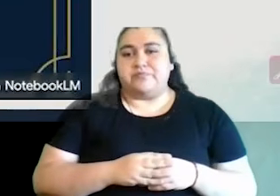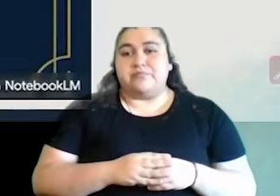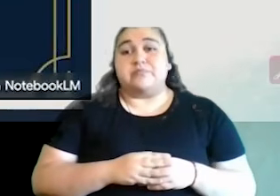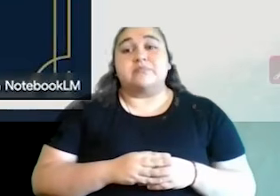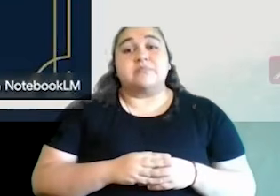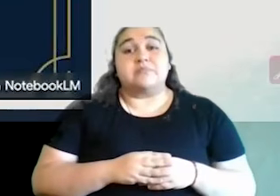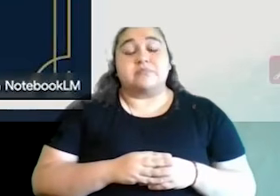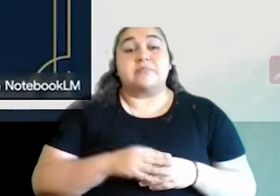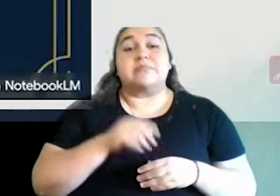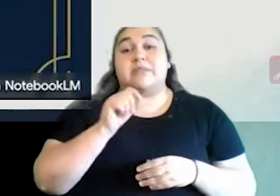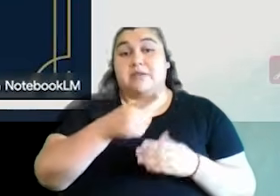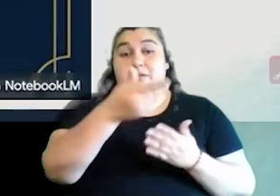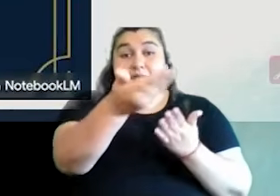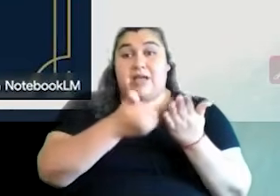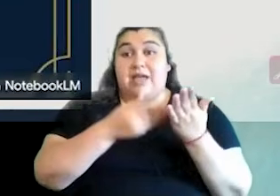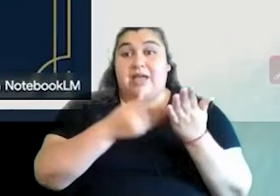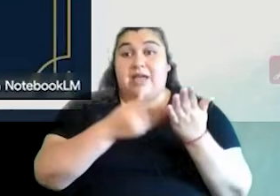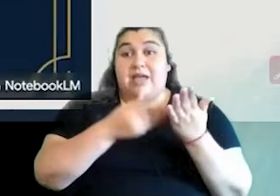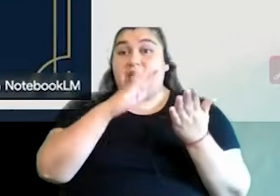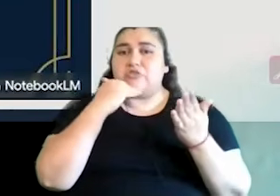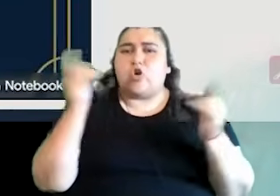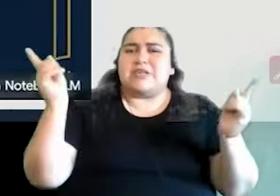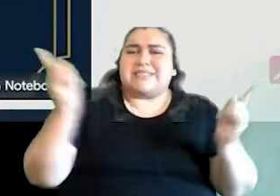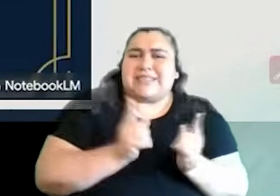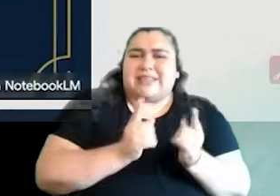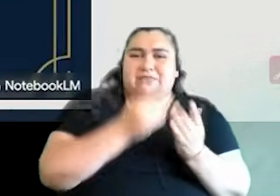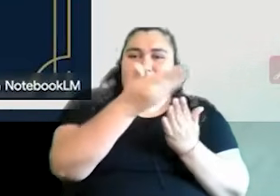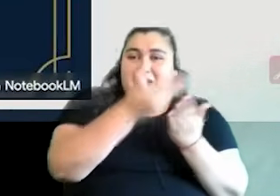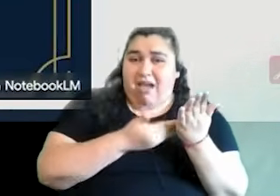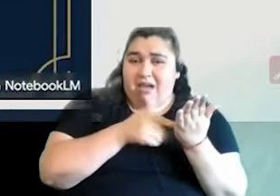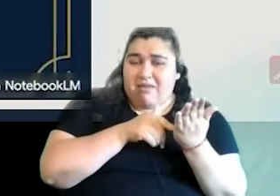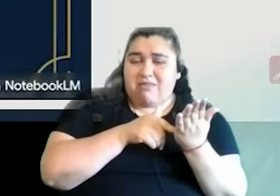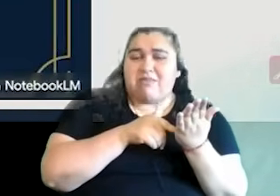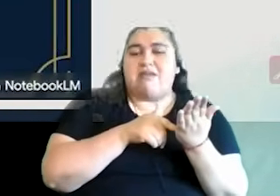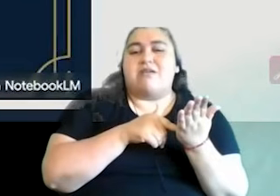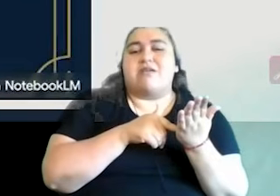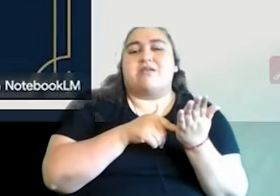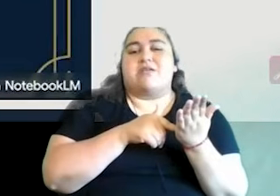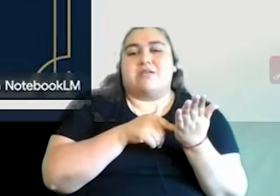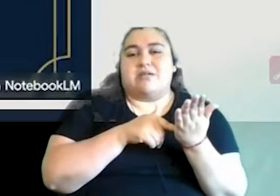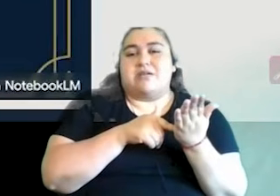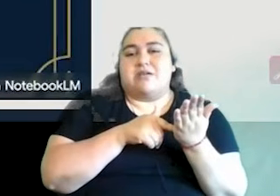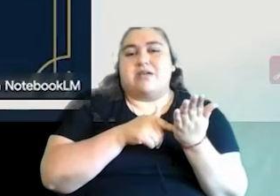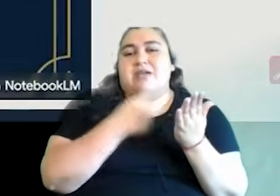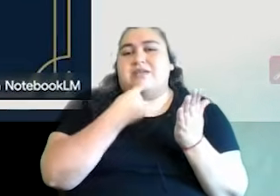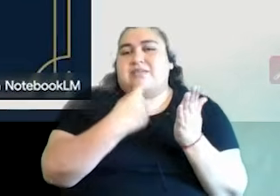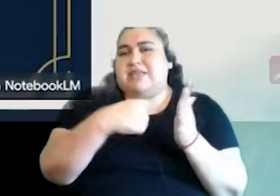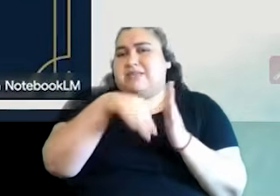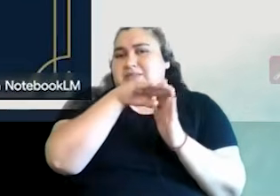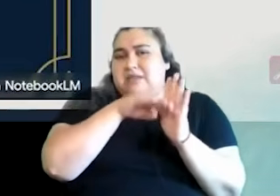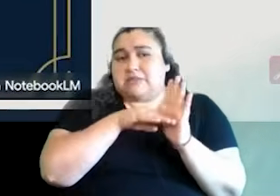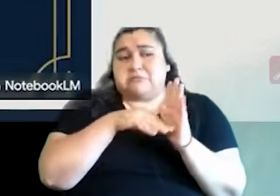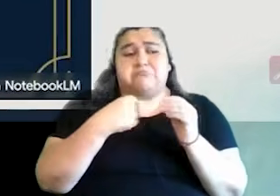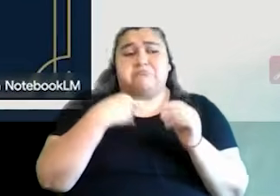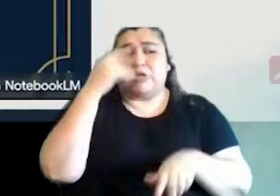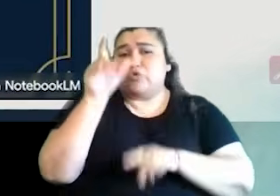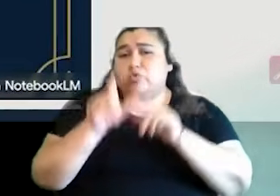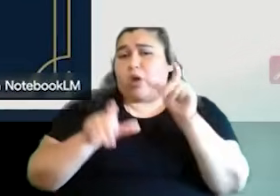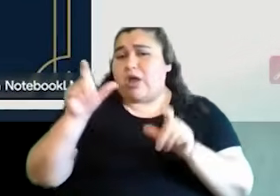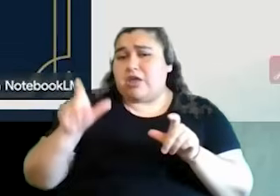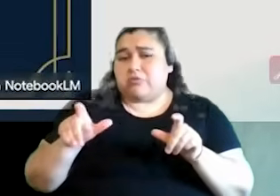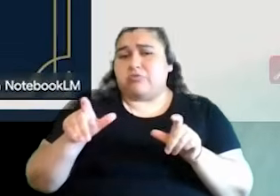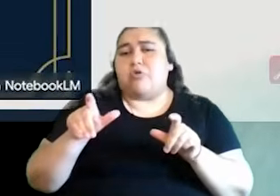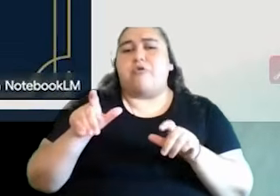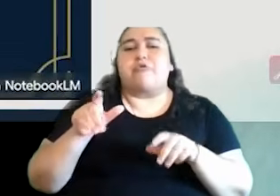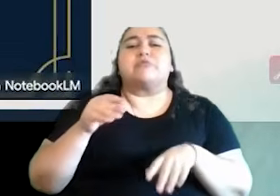simplificada, la ley, el legislador y la reglamentación establece que hay sujetos que estén por encima de determinado nivel